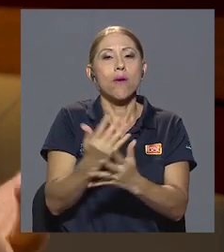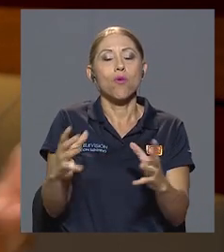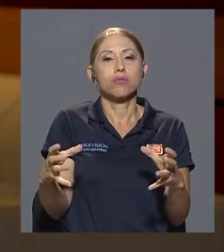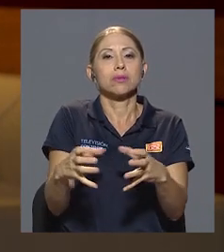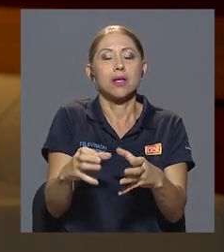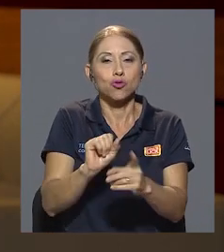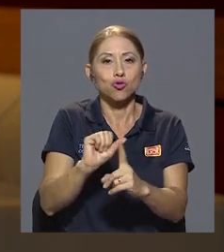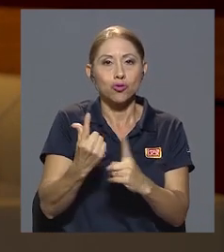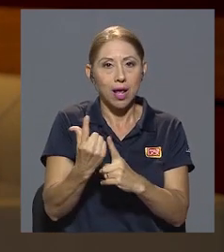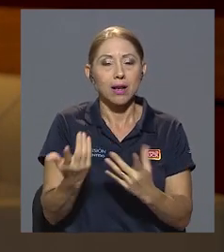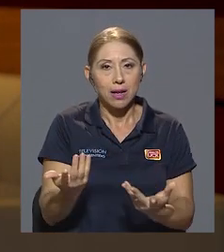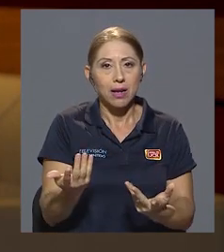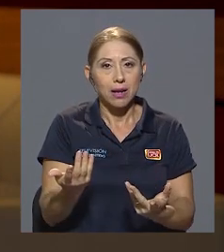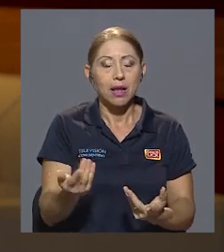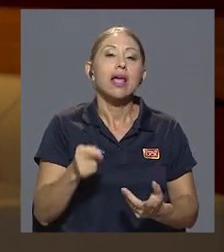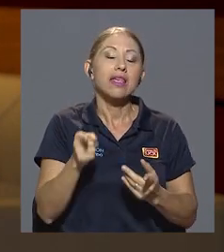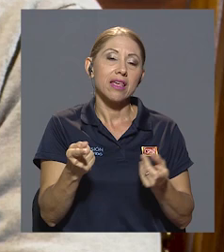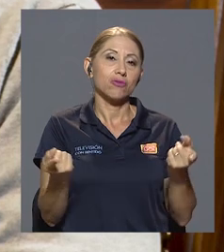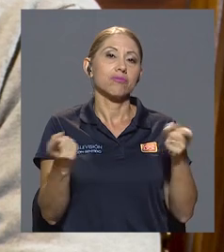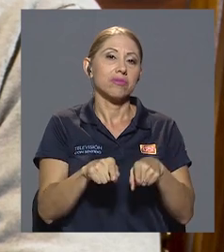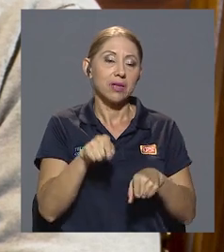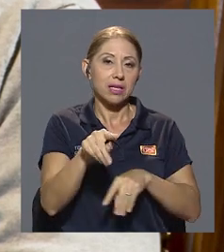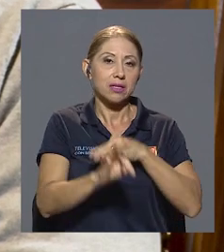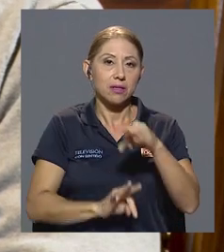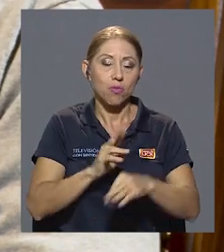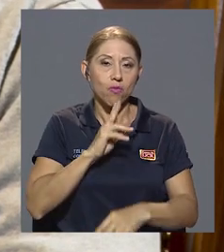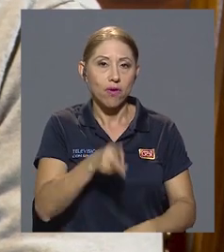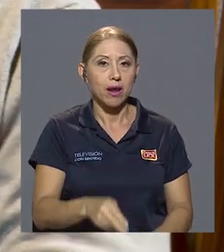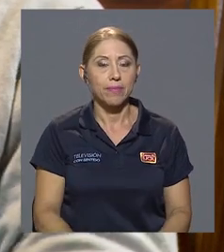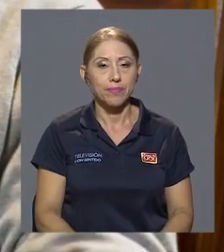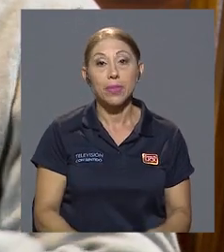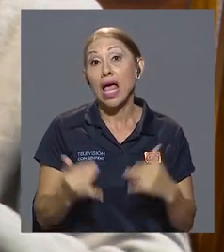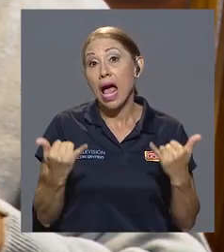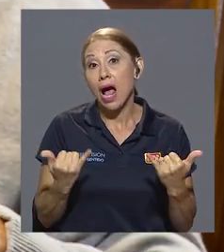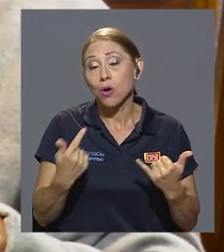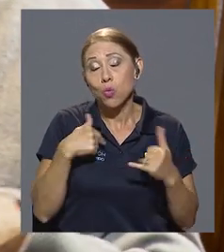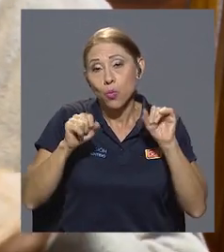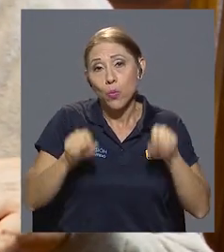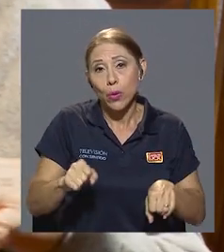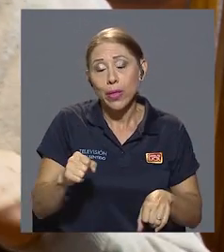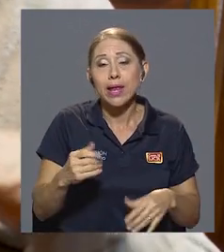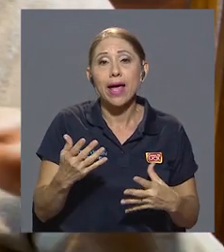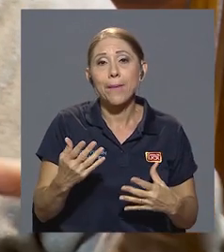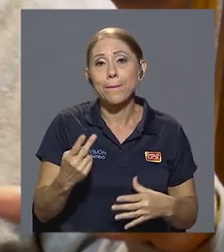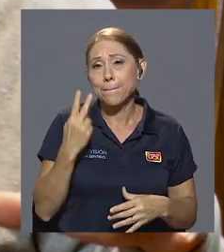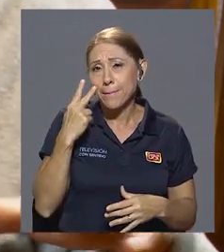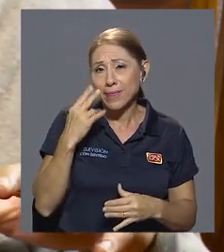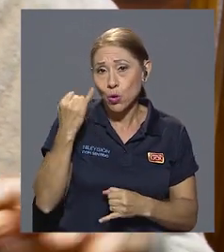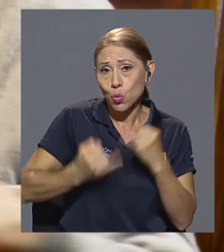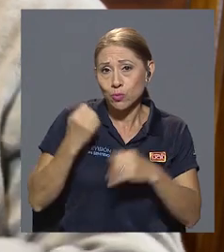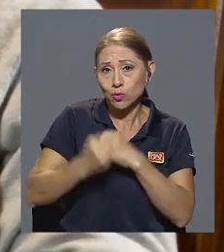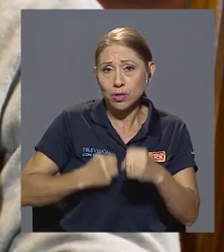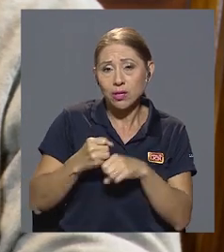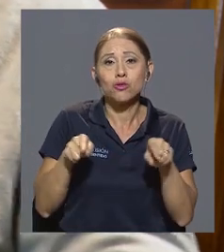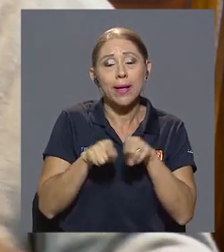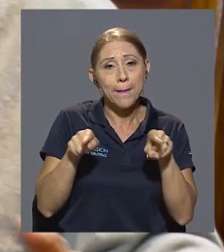que ha conducido precisamente a este tipo de realidad ahora uno también podría ver que en el que en los últimos años